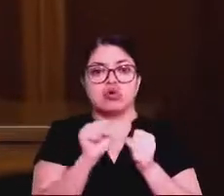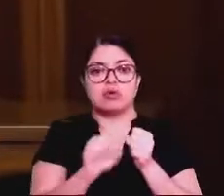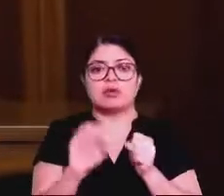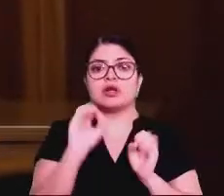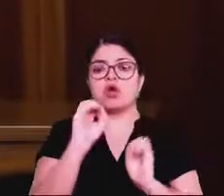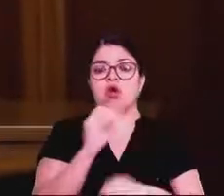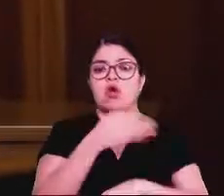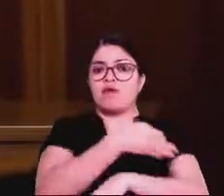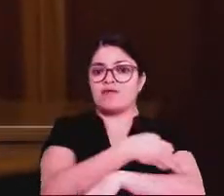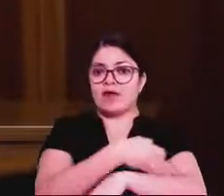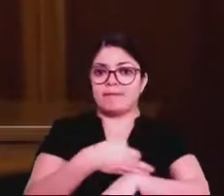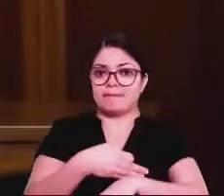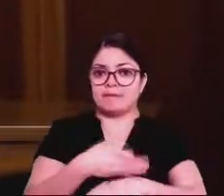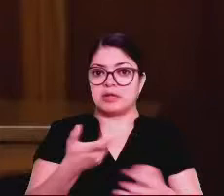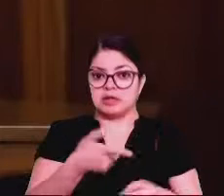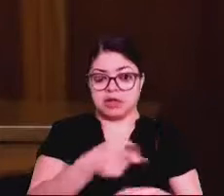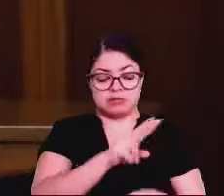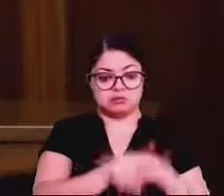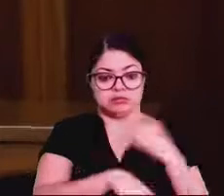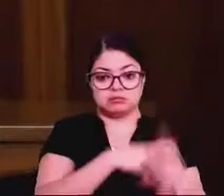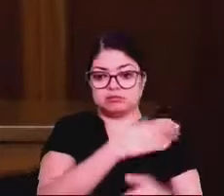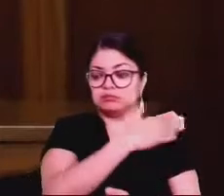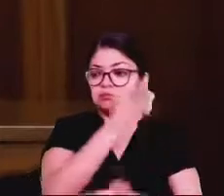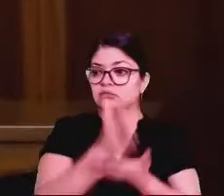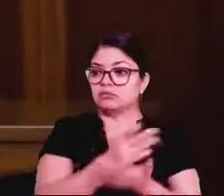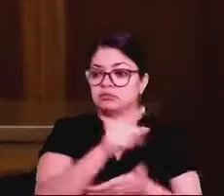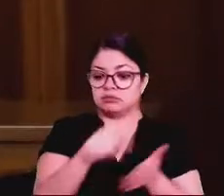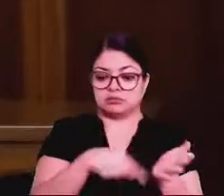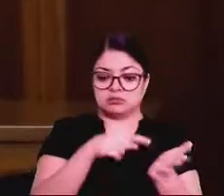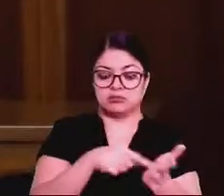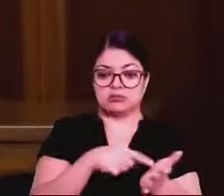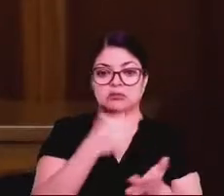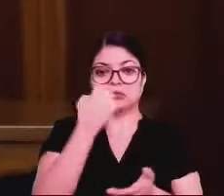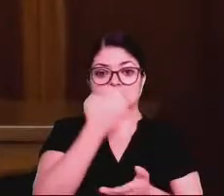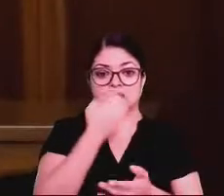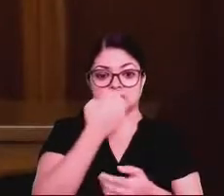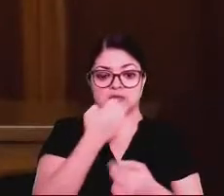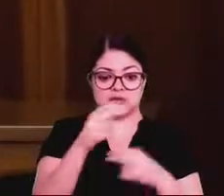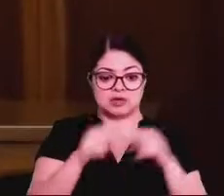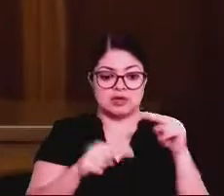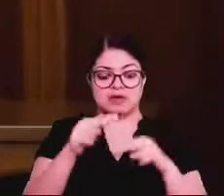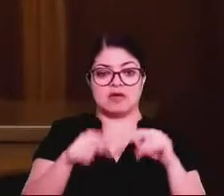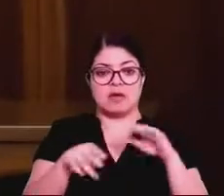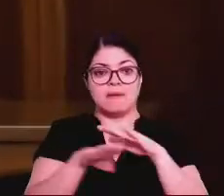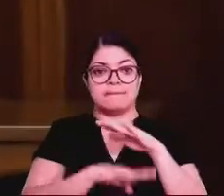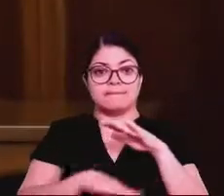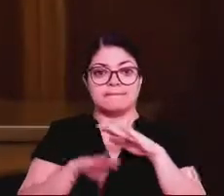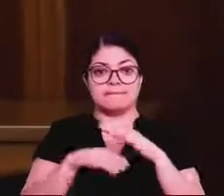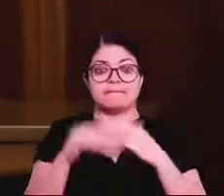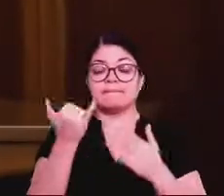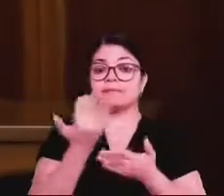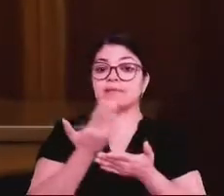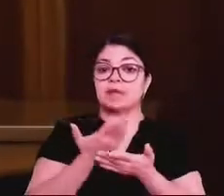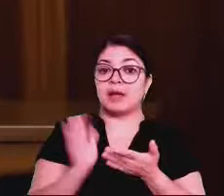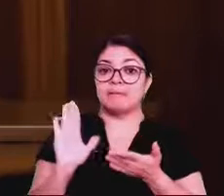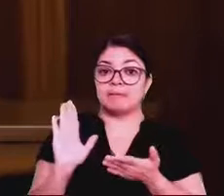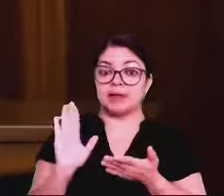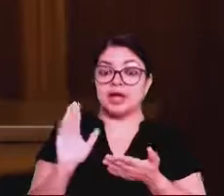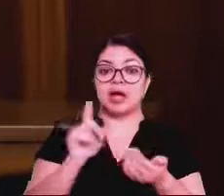familiar asistiendo a planteles educativos de nivel básico, además de que